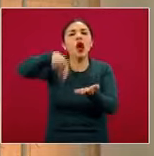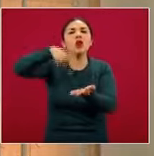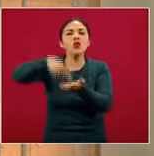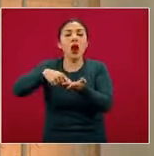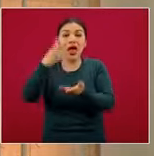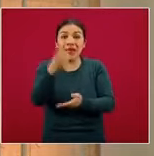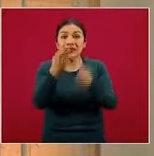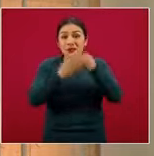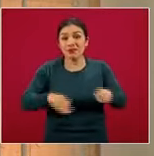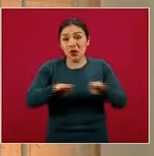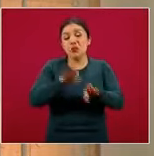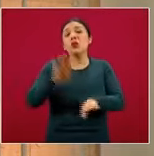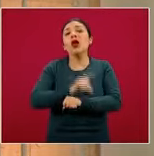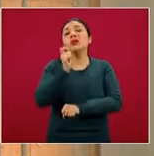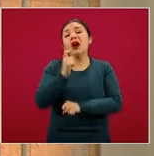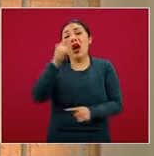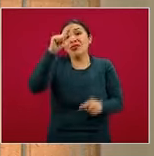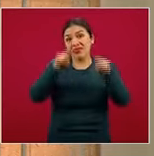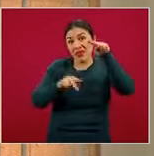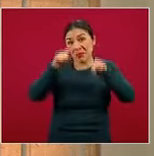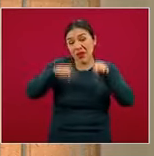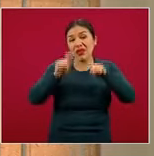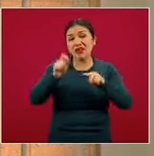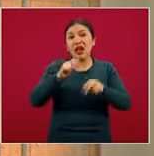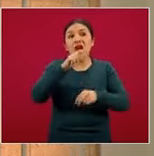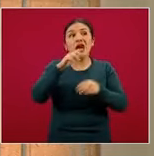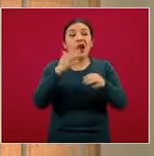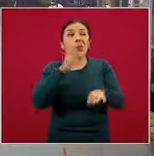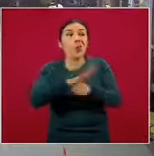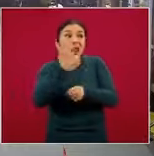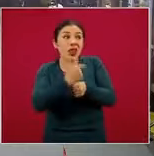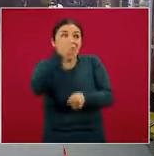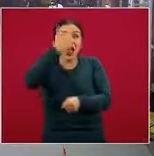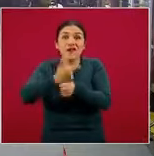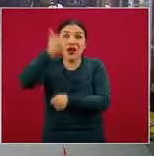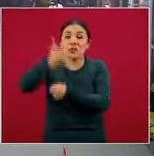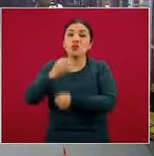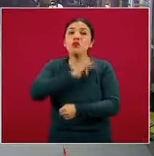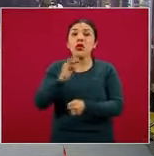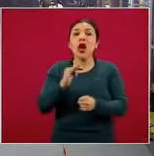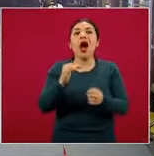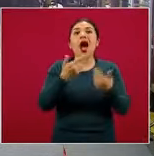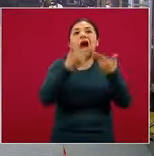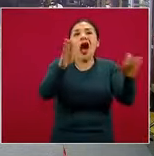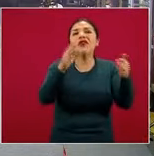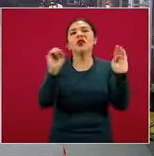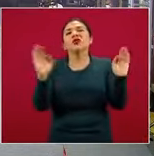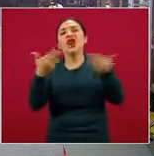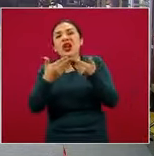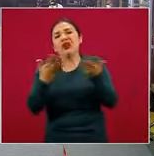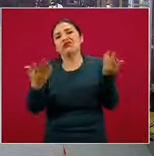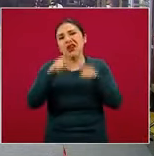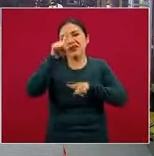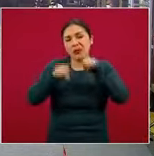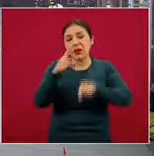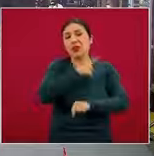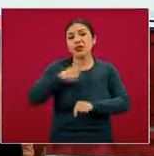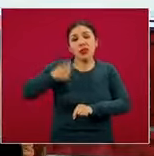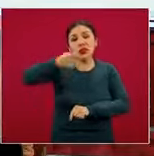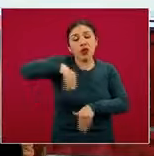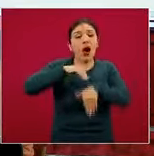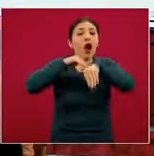esto es importante porque dependiendo del nivel de riesgo, lógicamente estas serán mayores o menores, y debemos de contribuir